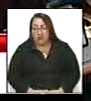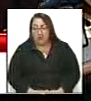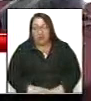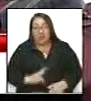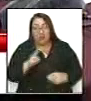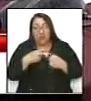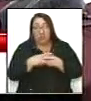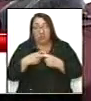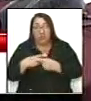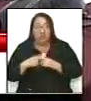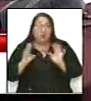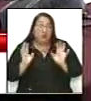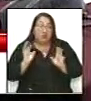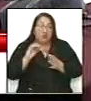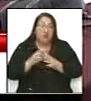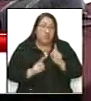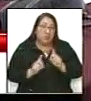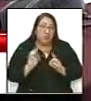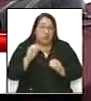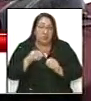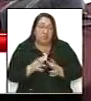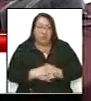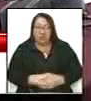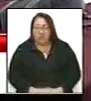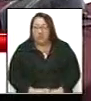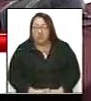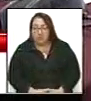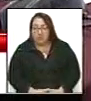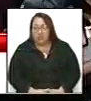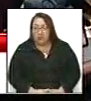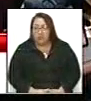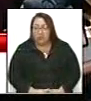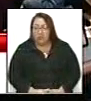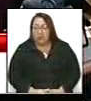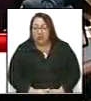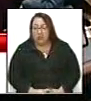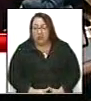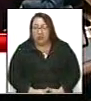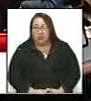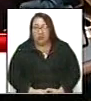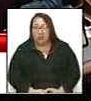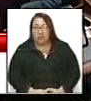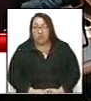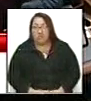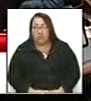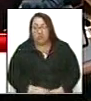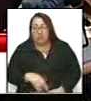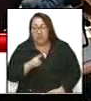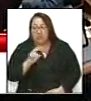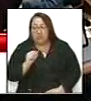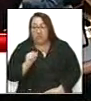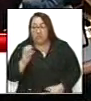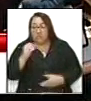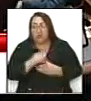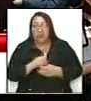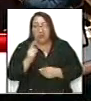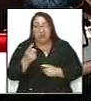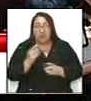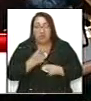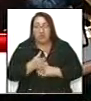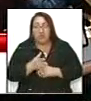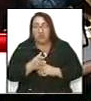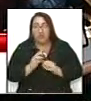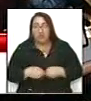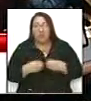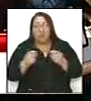nada más, o sea, para que pueda haber alguna acotación. De acuerdo. Quizá la del congresista Violeta se considere la primera interrupción